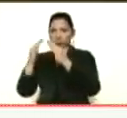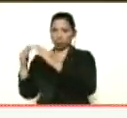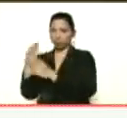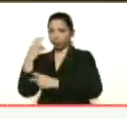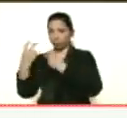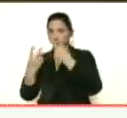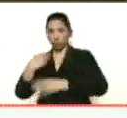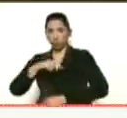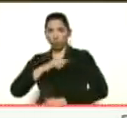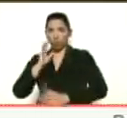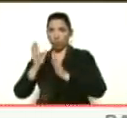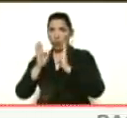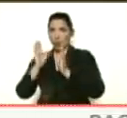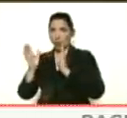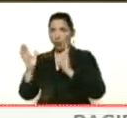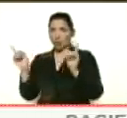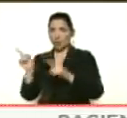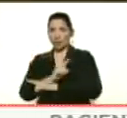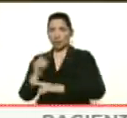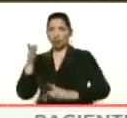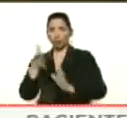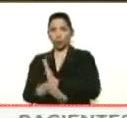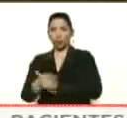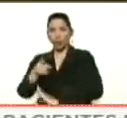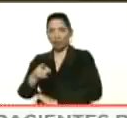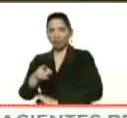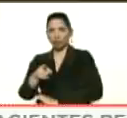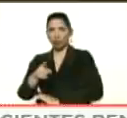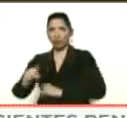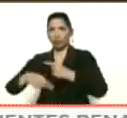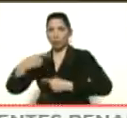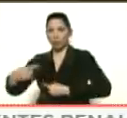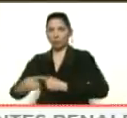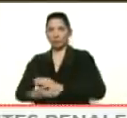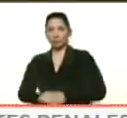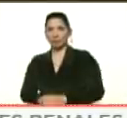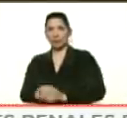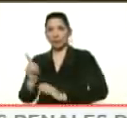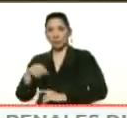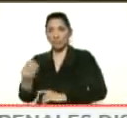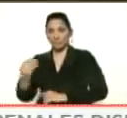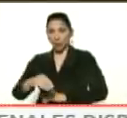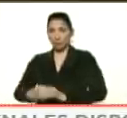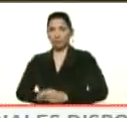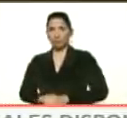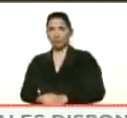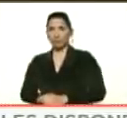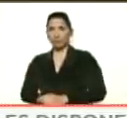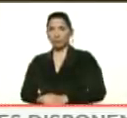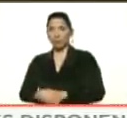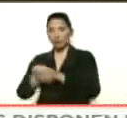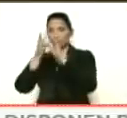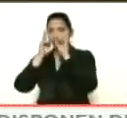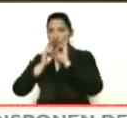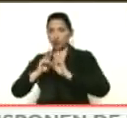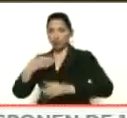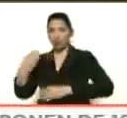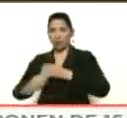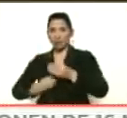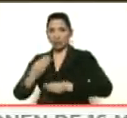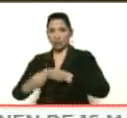vamos a conversar brevemente sobre eso después. Además de la desinfección que se está